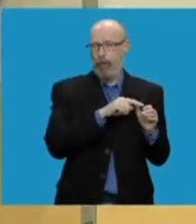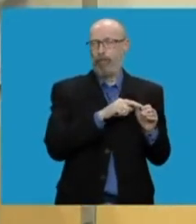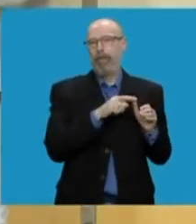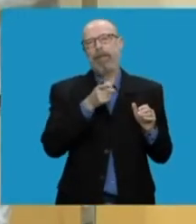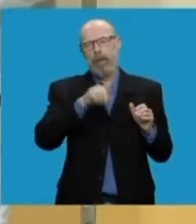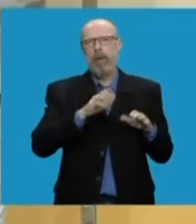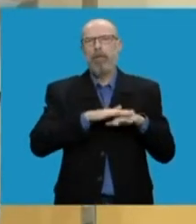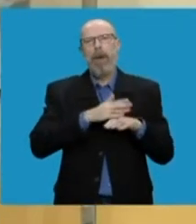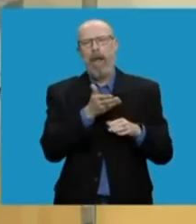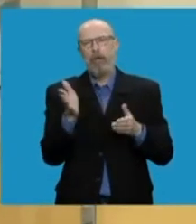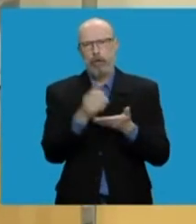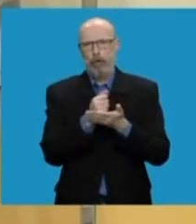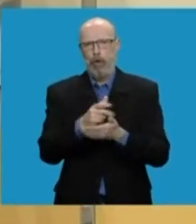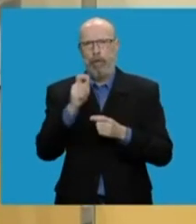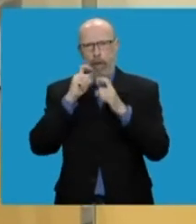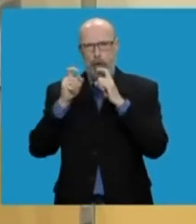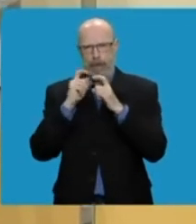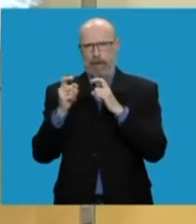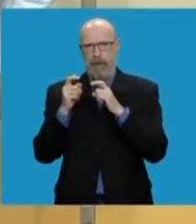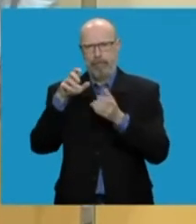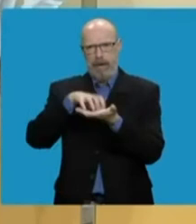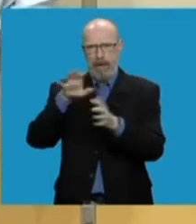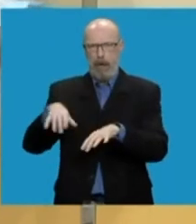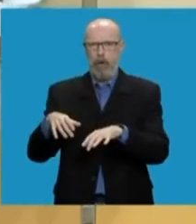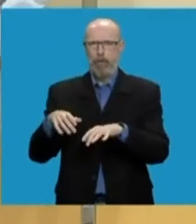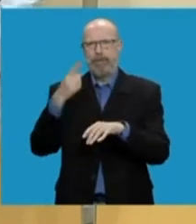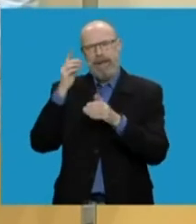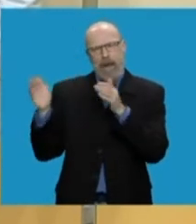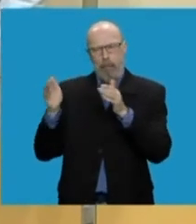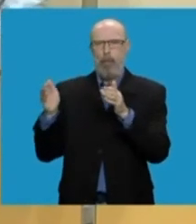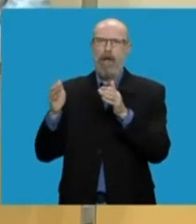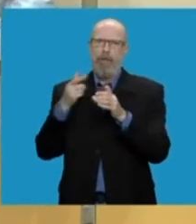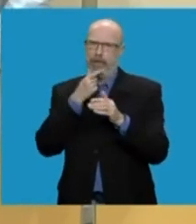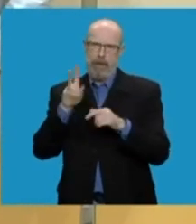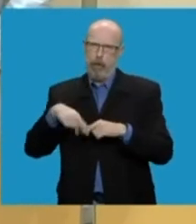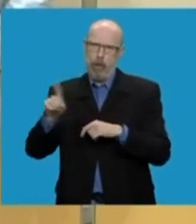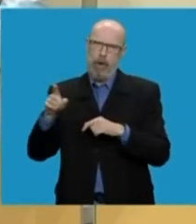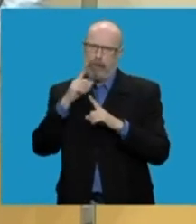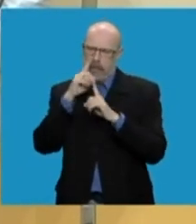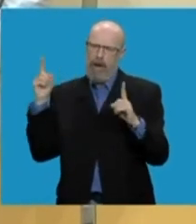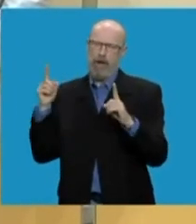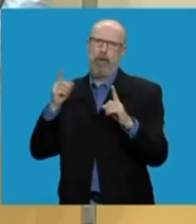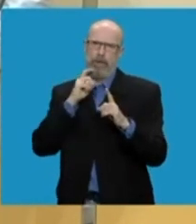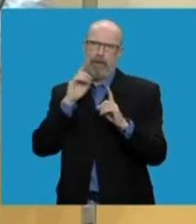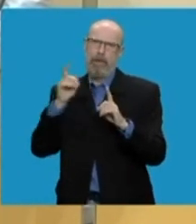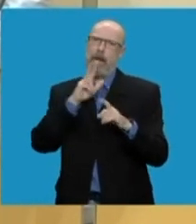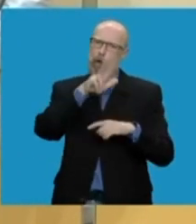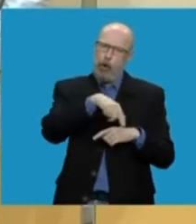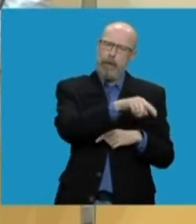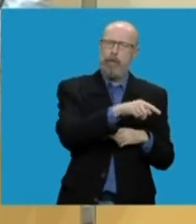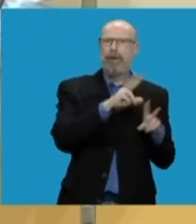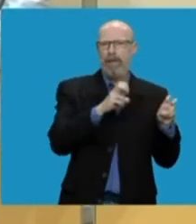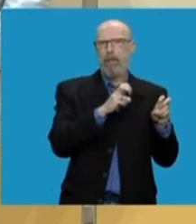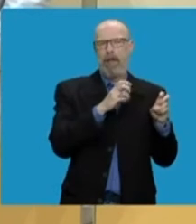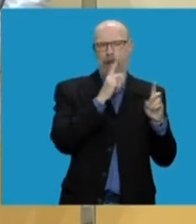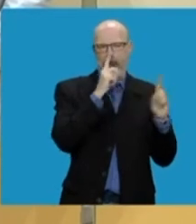los periodistas de Castilla y León. No han sido tiempos fáciles y ha sido un año muy difícil, aunque el reconocimiento sea de 2019, hemos tenido que contar cosas muy